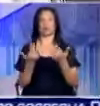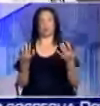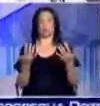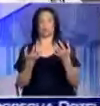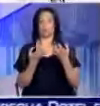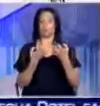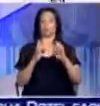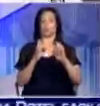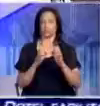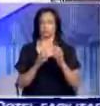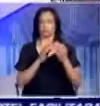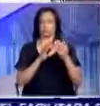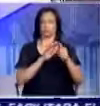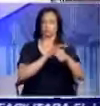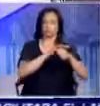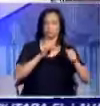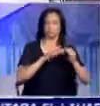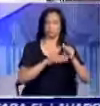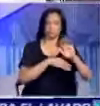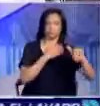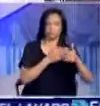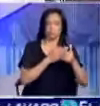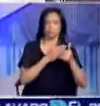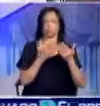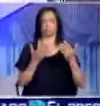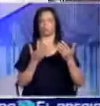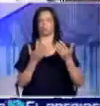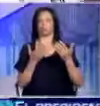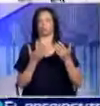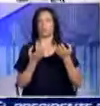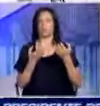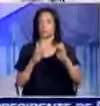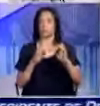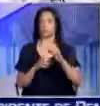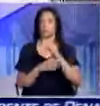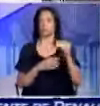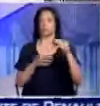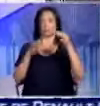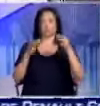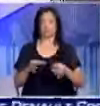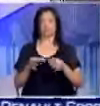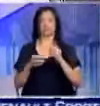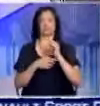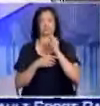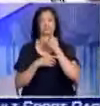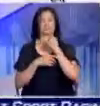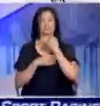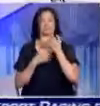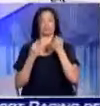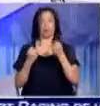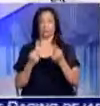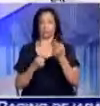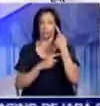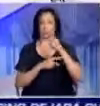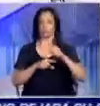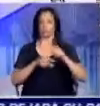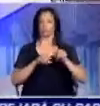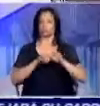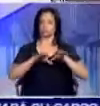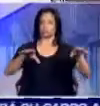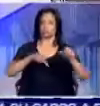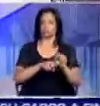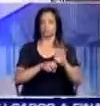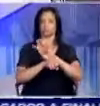un esfuerzo y estar confinados todos de tener una medida drástica para evitar que el contagio